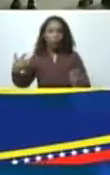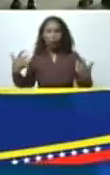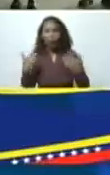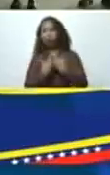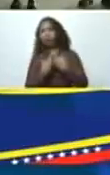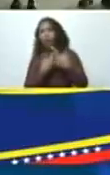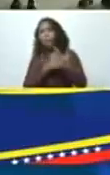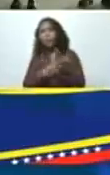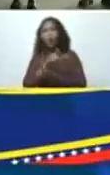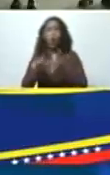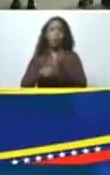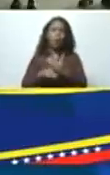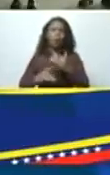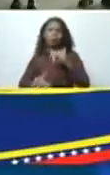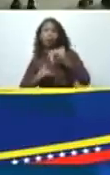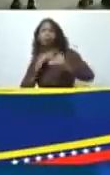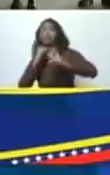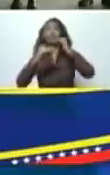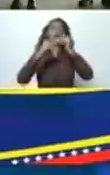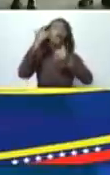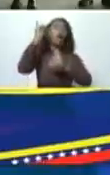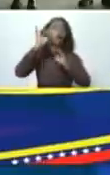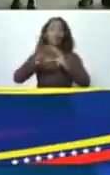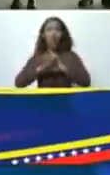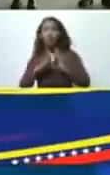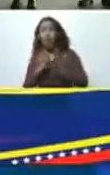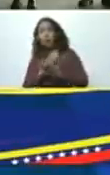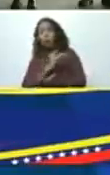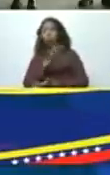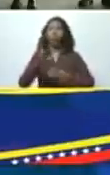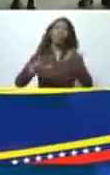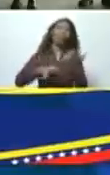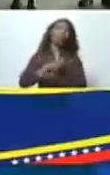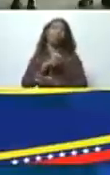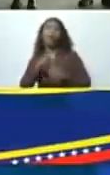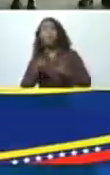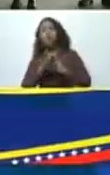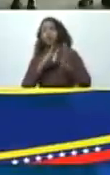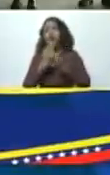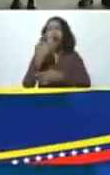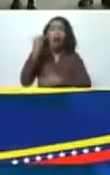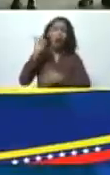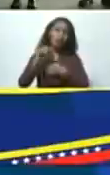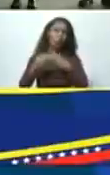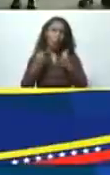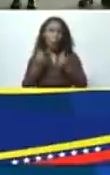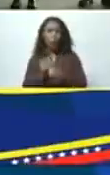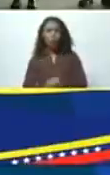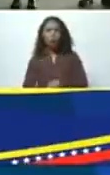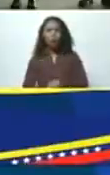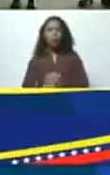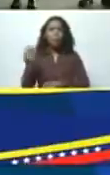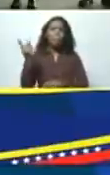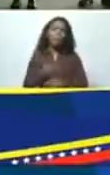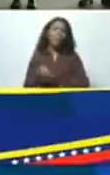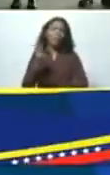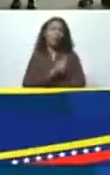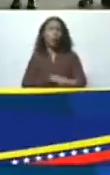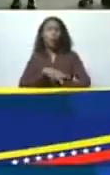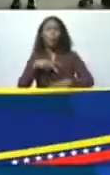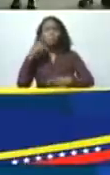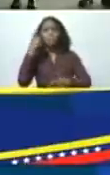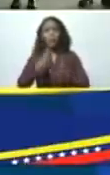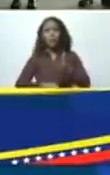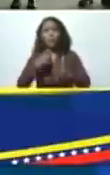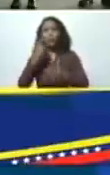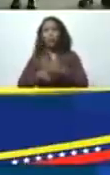armado y la escalada que hay en el mundo, la guerra mundial que se ha desatado económica, cada vez se va a ser más